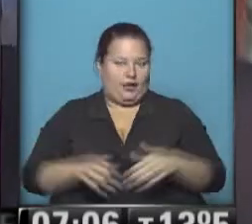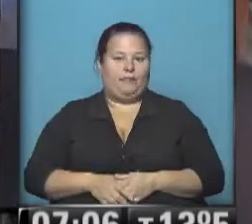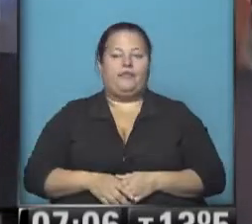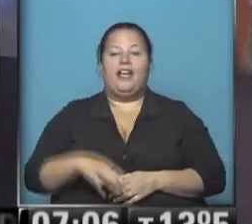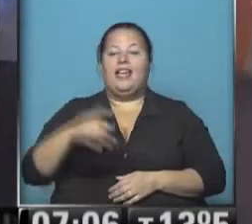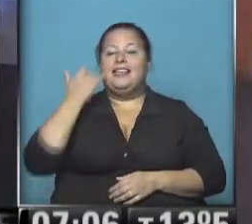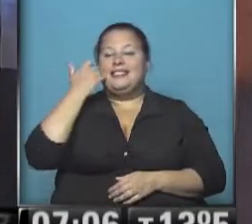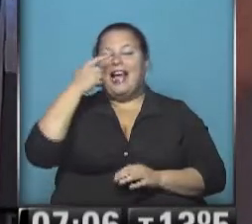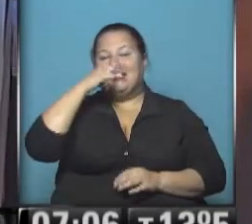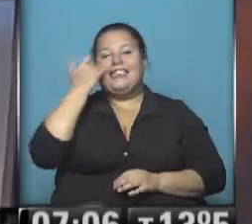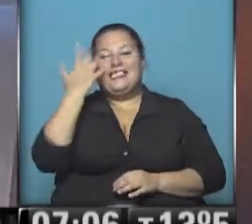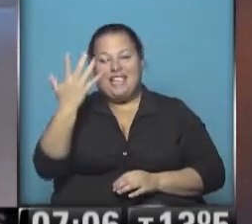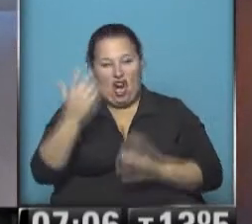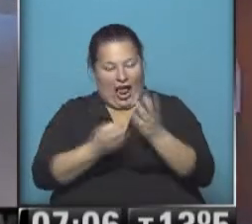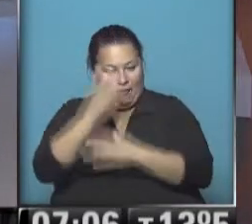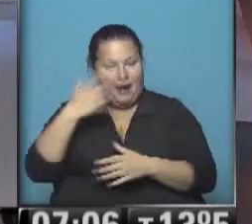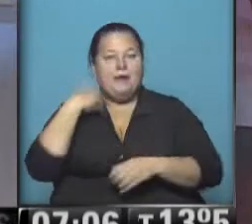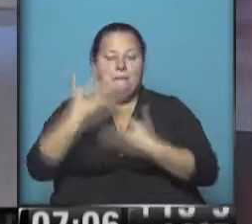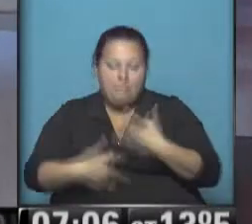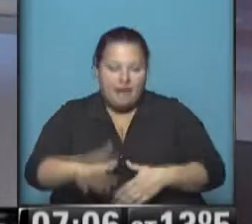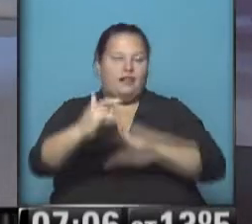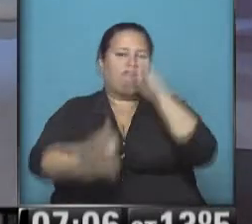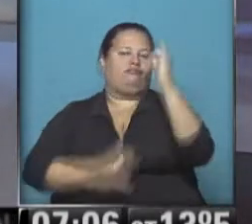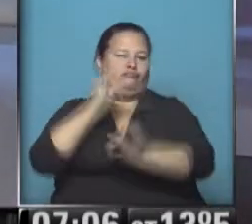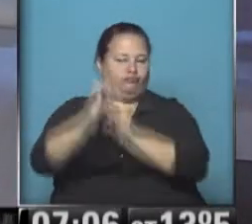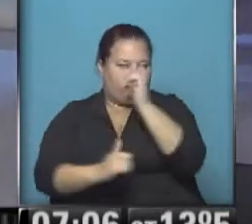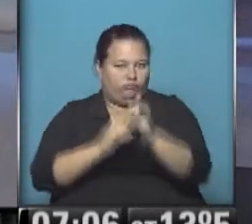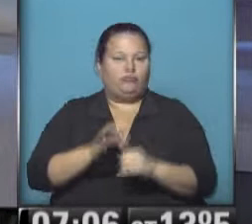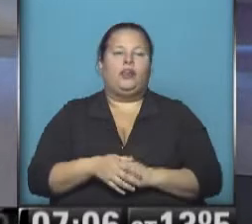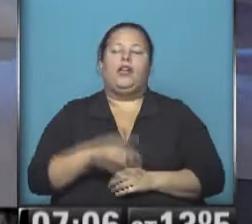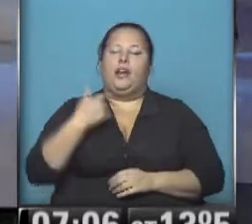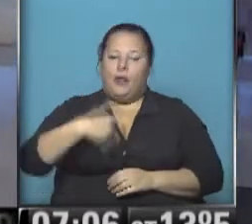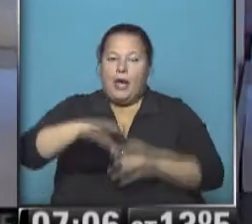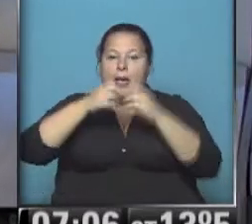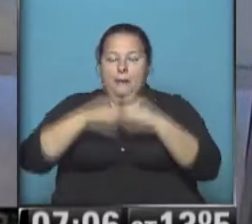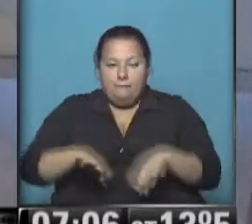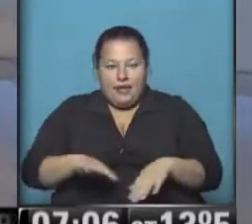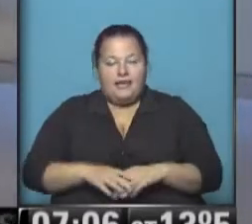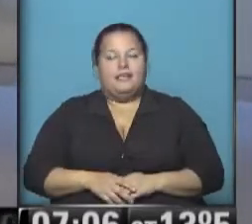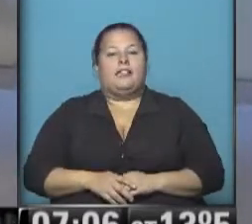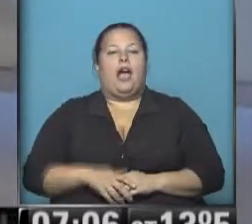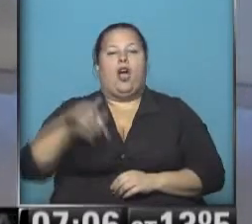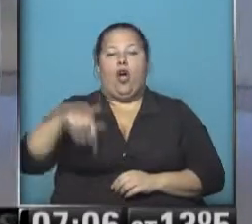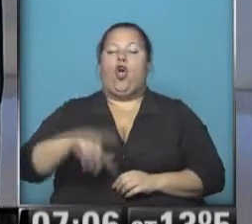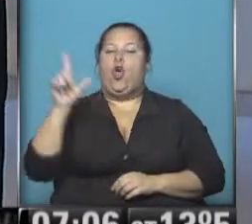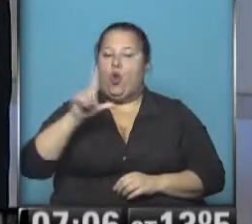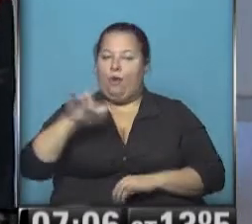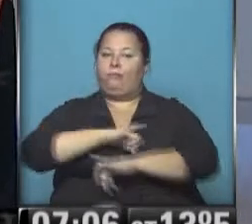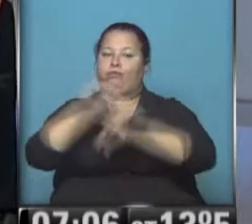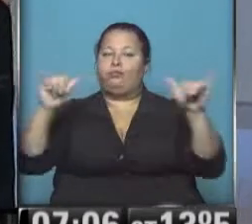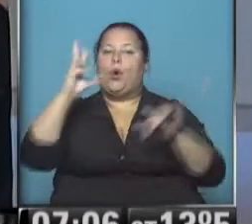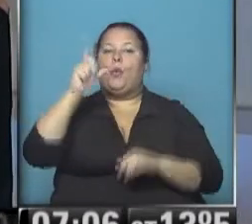5 minutos pasadas las 7 de la mañana, comenzamos con el desarrollo de la información, algo que va a comenzar a ocurrir este lunes, lo anunció el